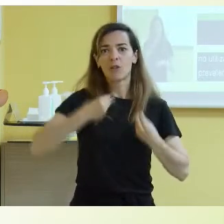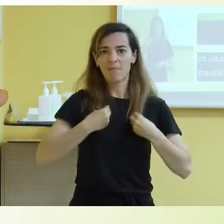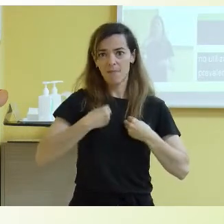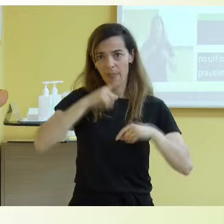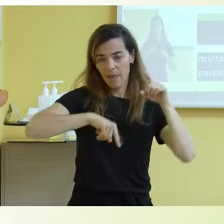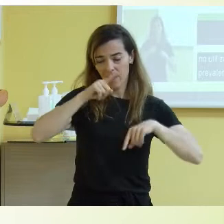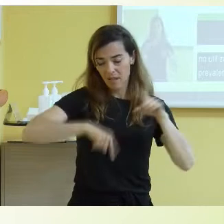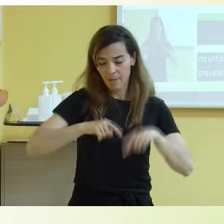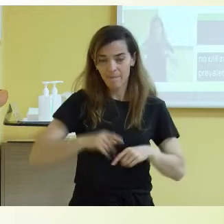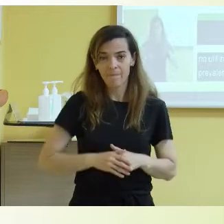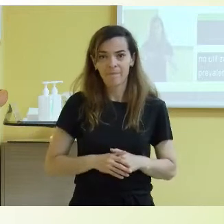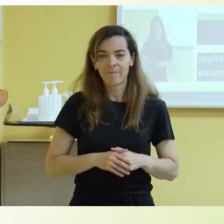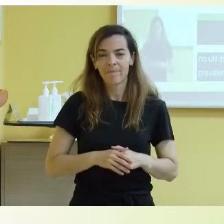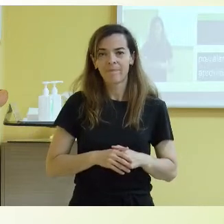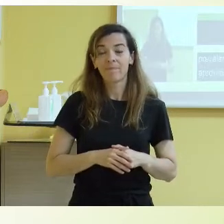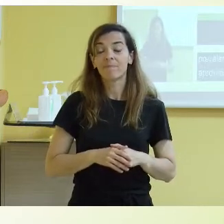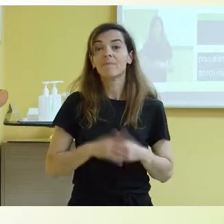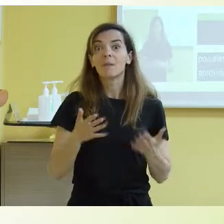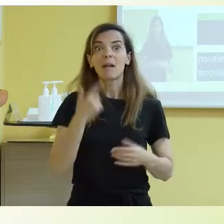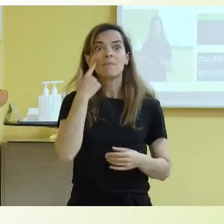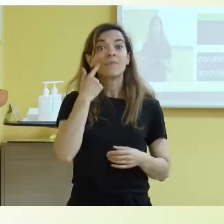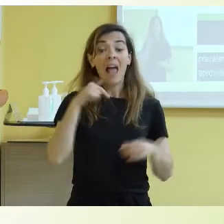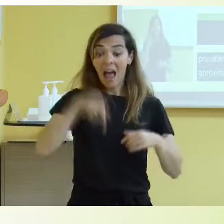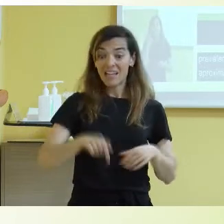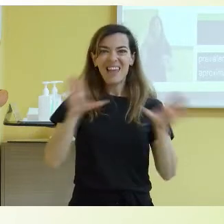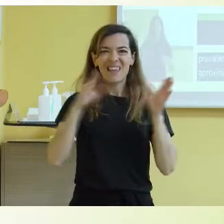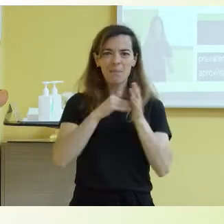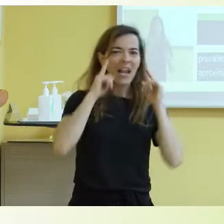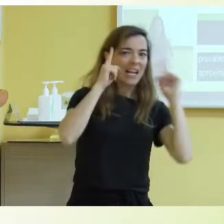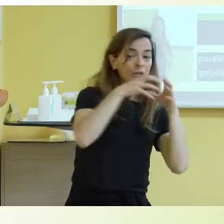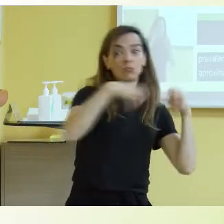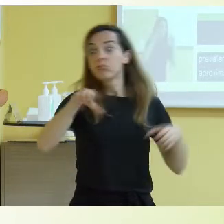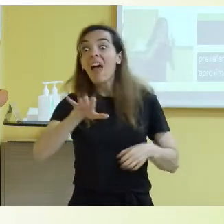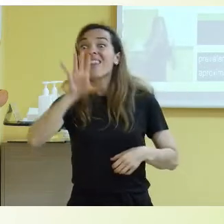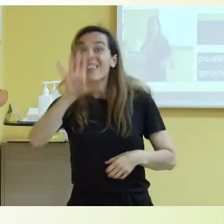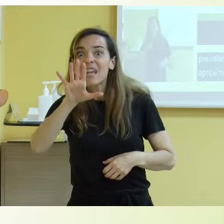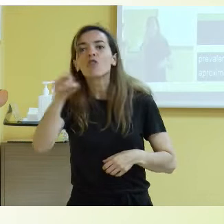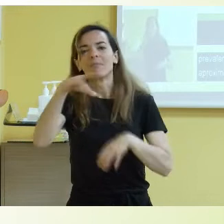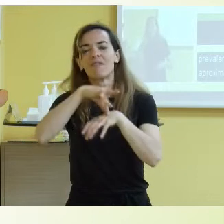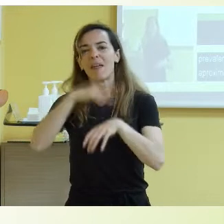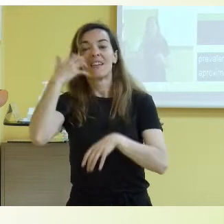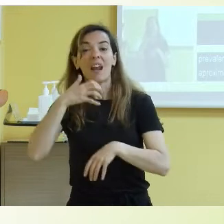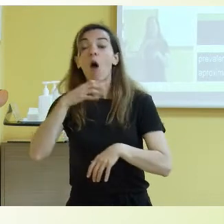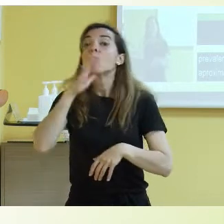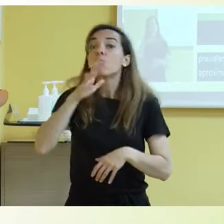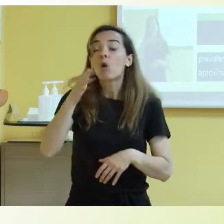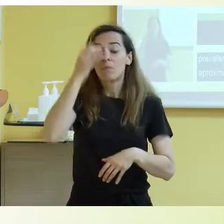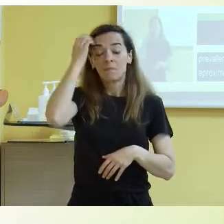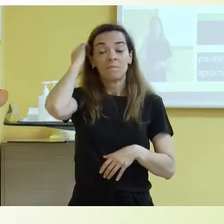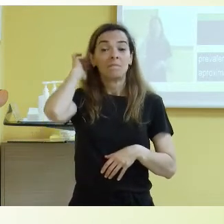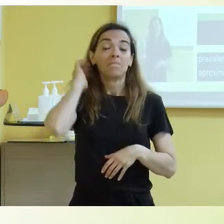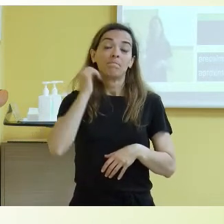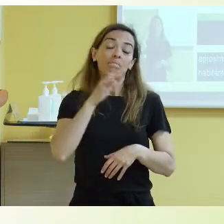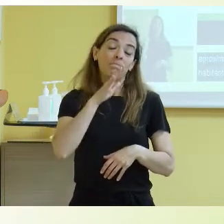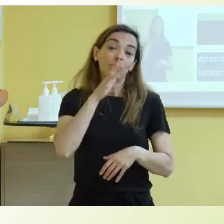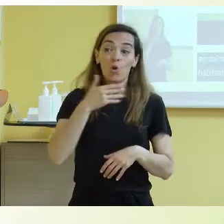año que contemos. ¿Por qué 5 casos por 10.000? Pues no hay un porqué. Básicamente, en su momento, lo que se vino